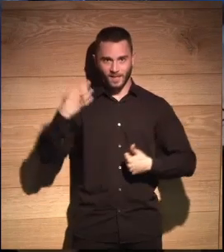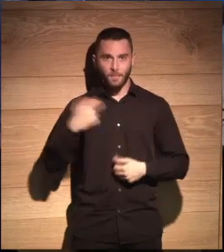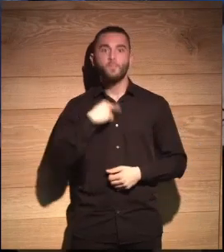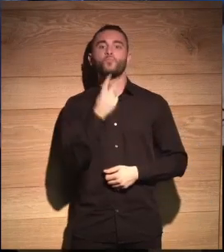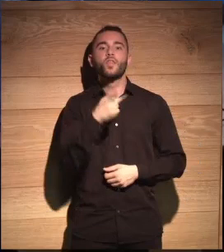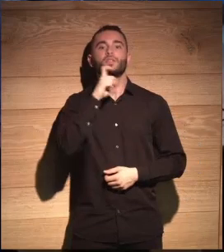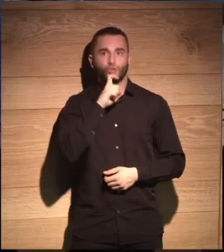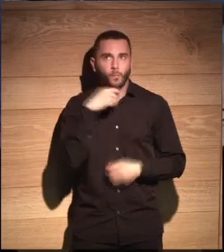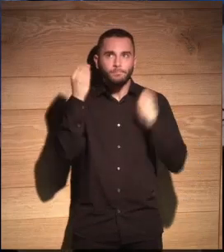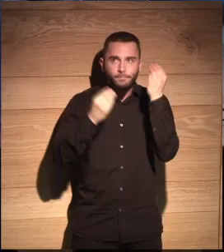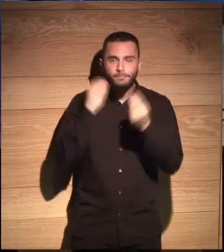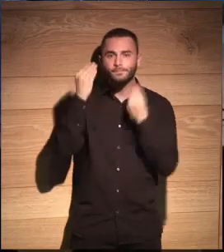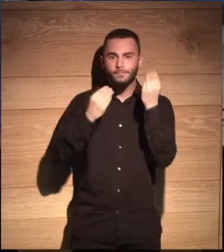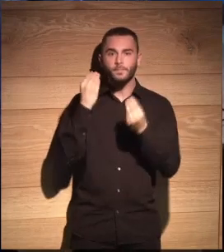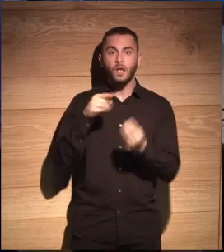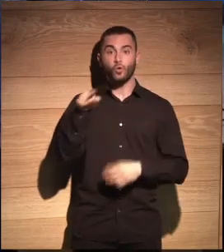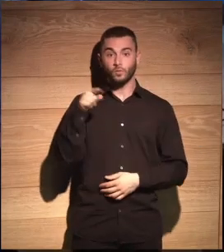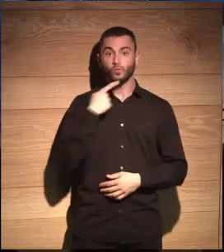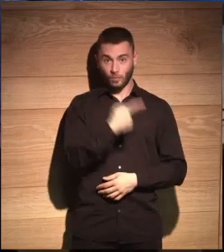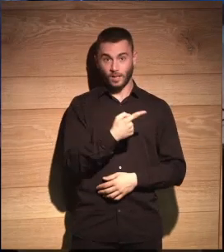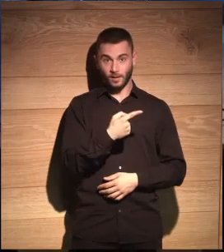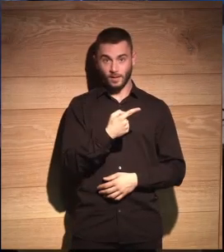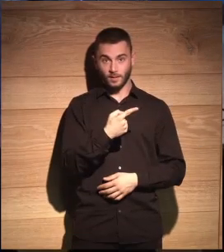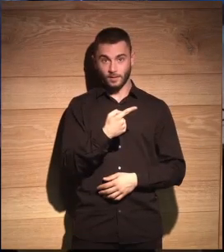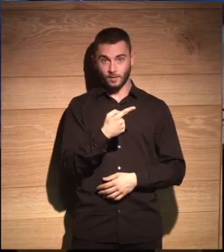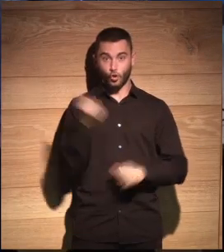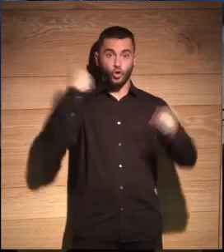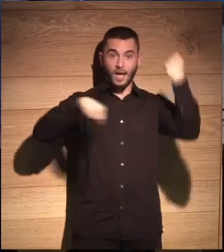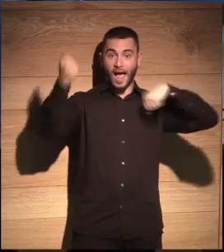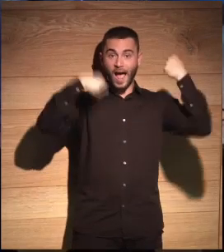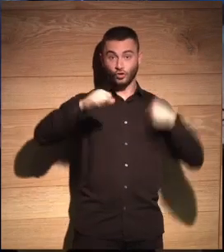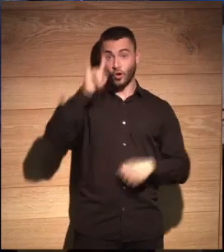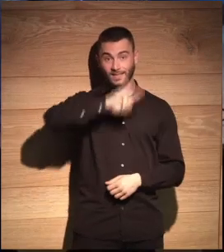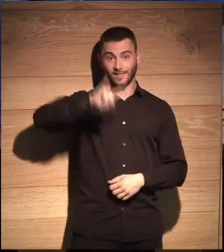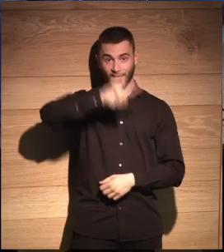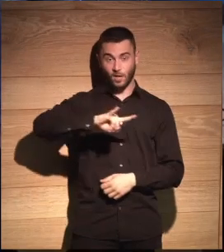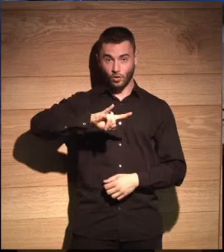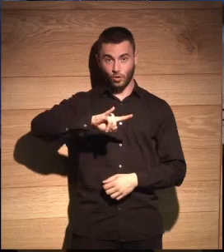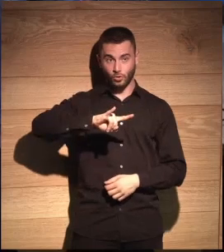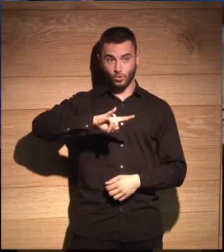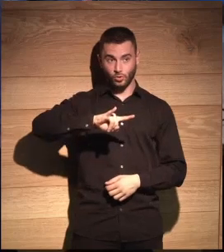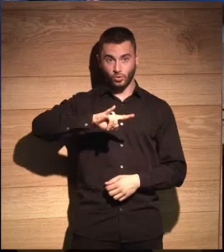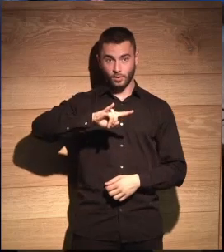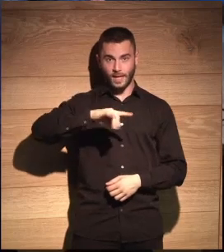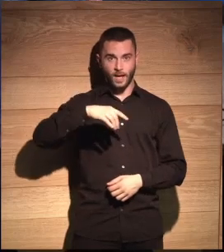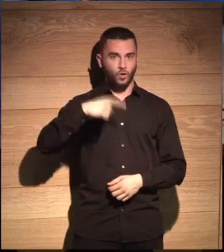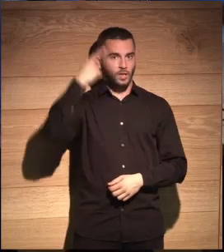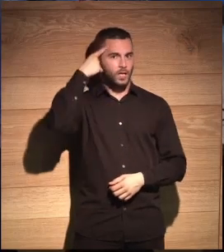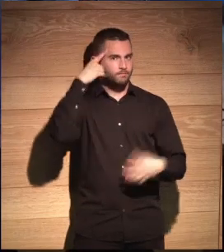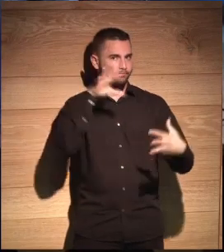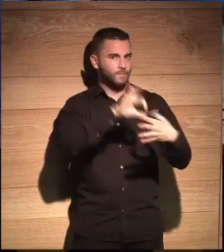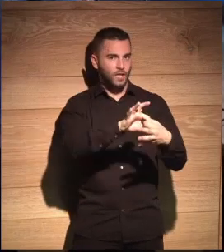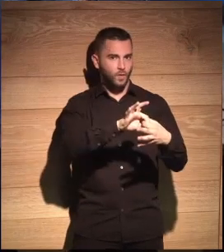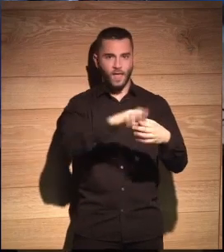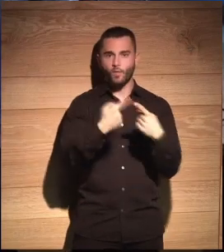voces. Y lo que dices tú, efectivamente, de los actores negros que suenan como... Que lo tienes asociado, además,